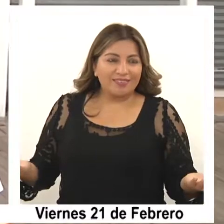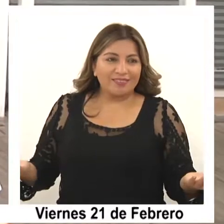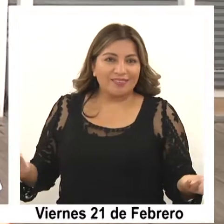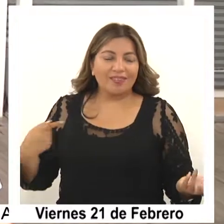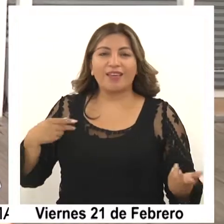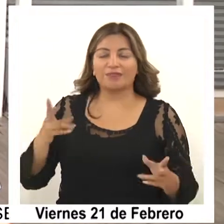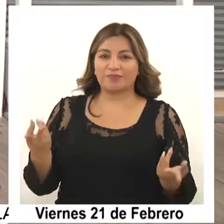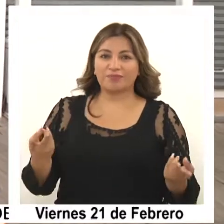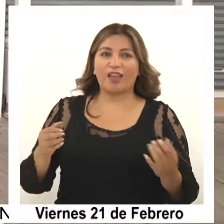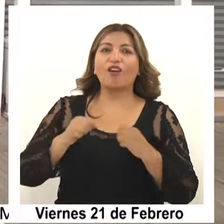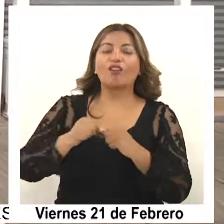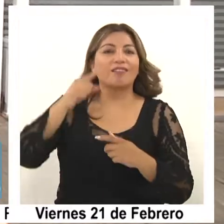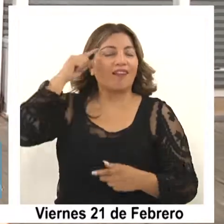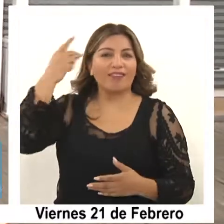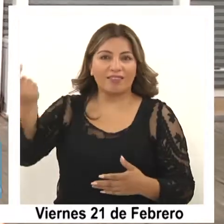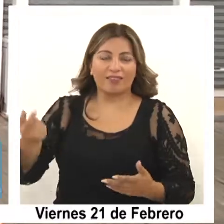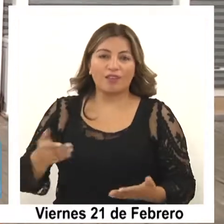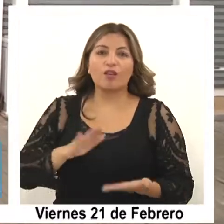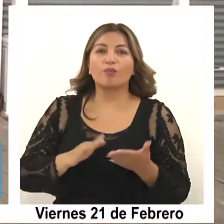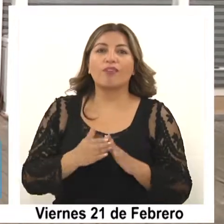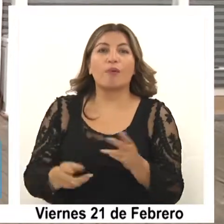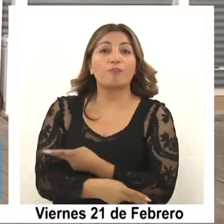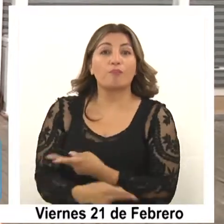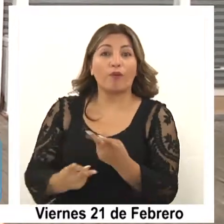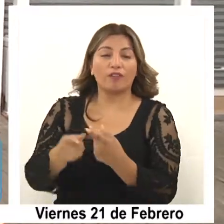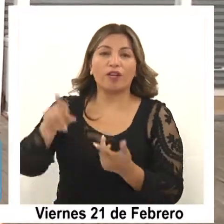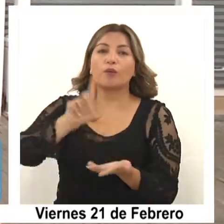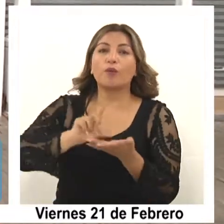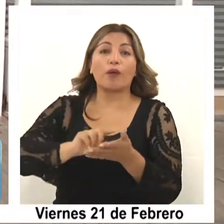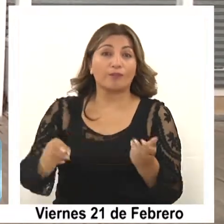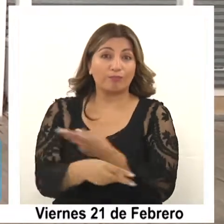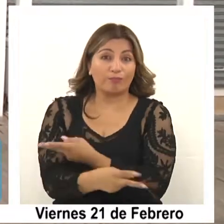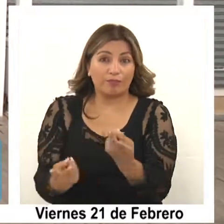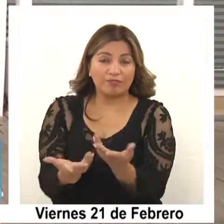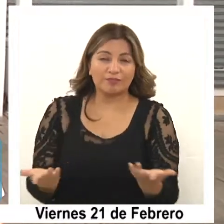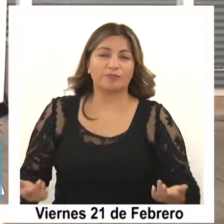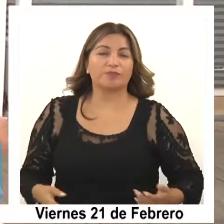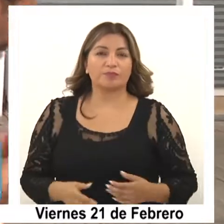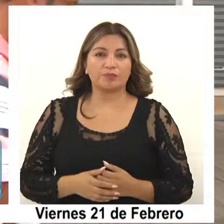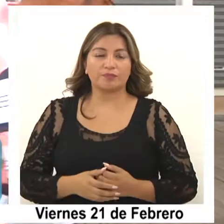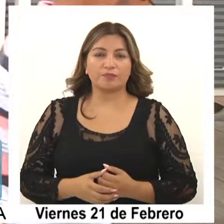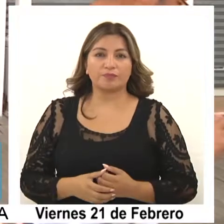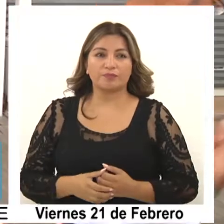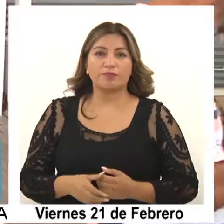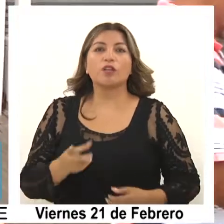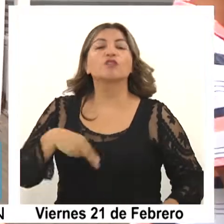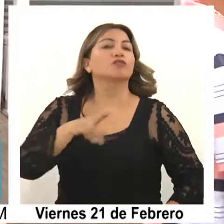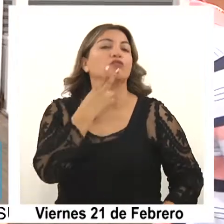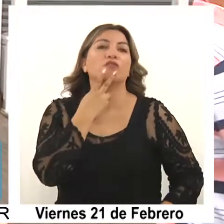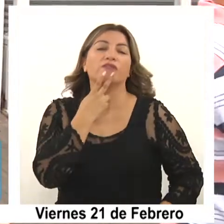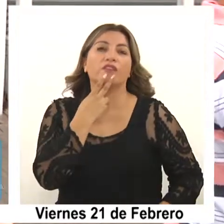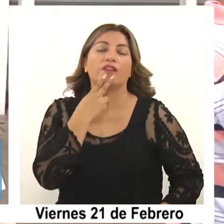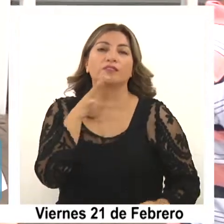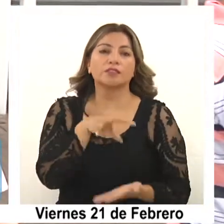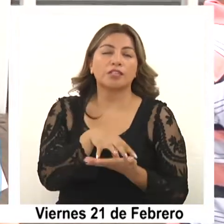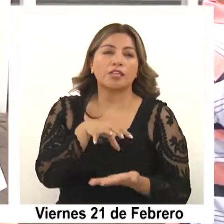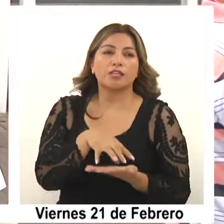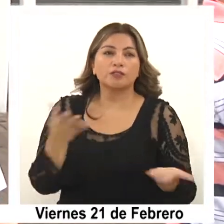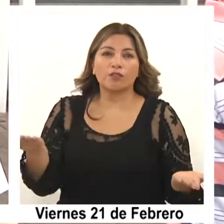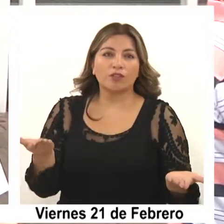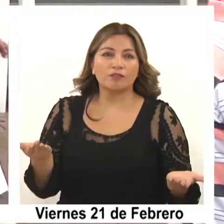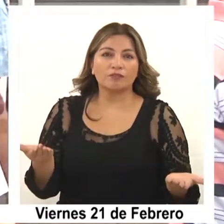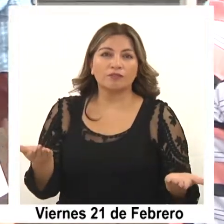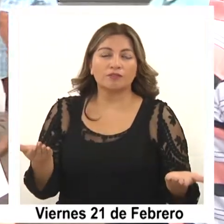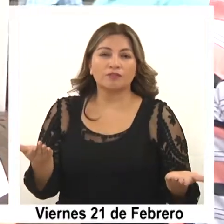absoluta porque atenta contra la idea de la comunidad pública o del espacio público. Nosotros vivimos